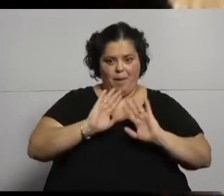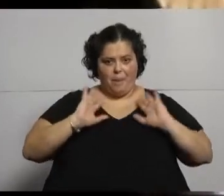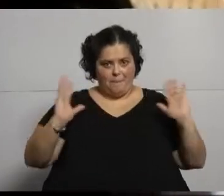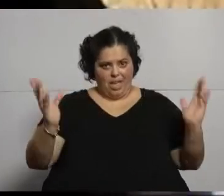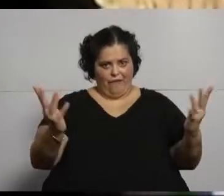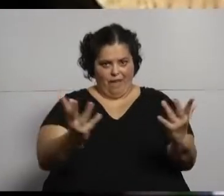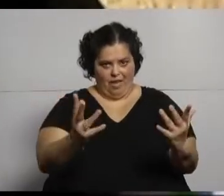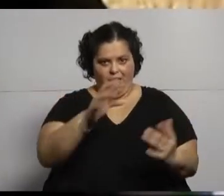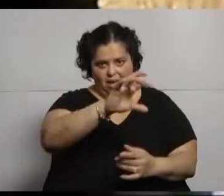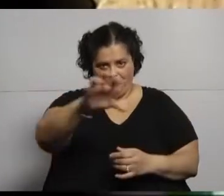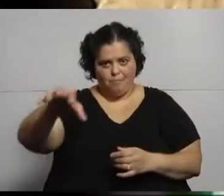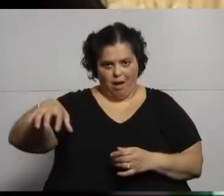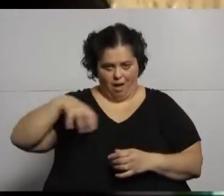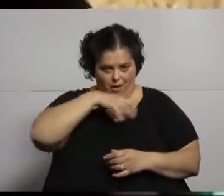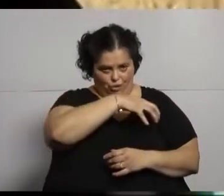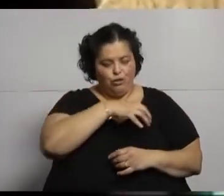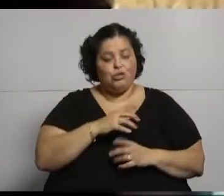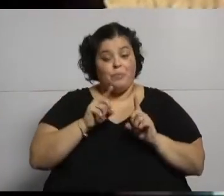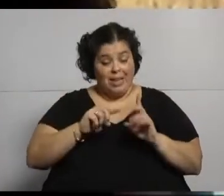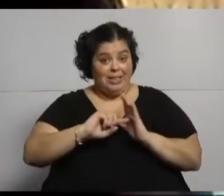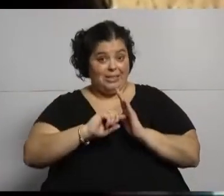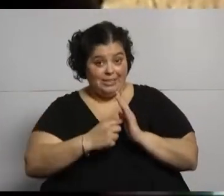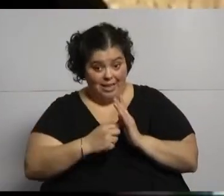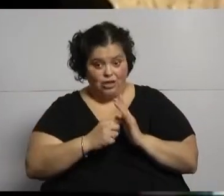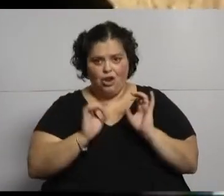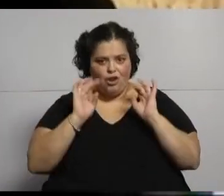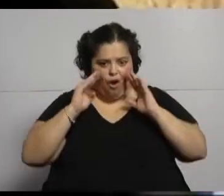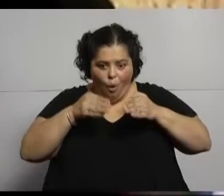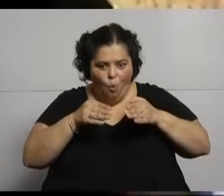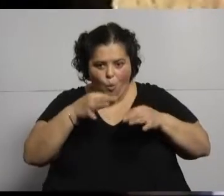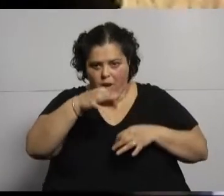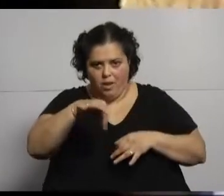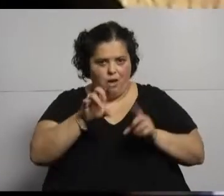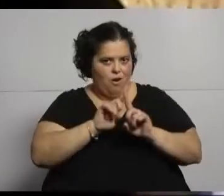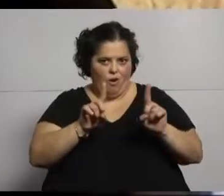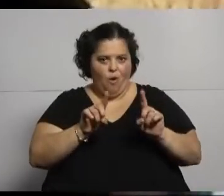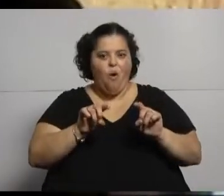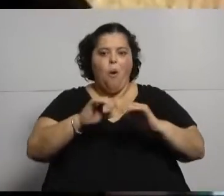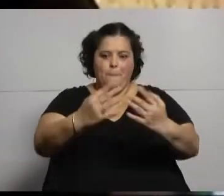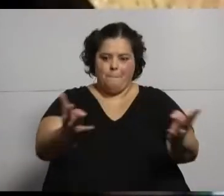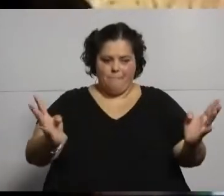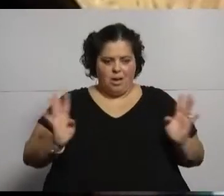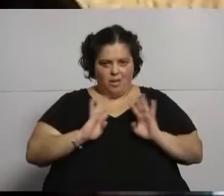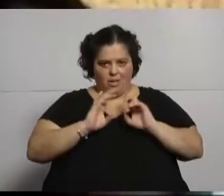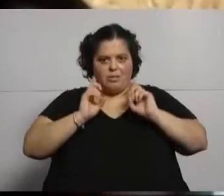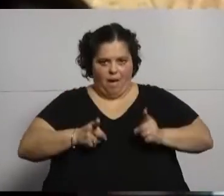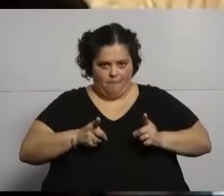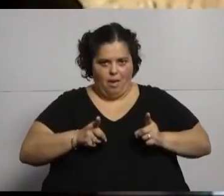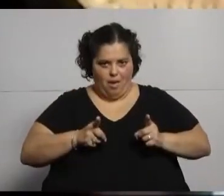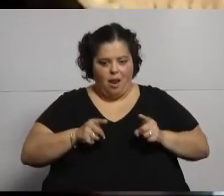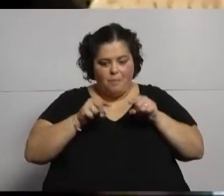históricamente. Que ese centro se empiece a correr y que se empiece obligadamente a desbordar para